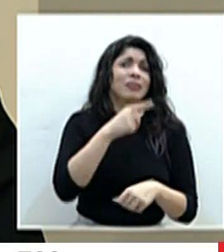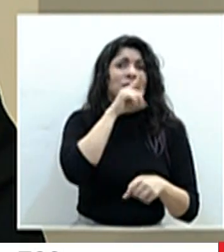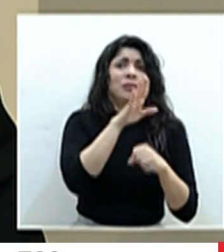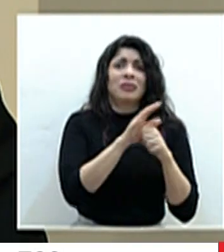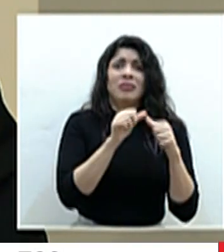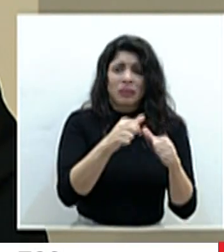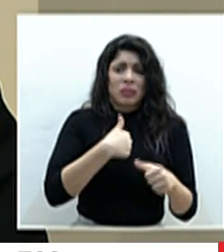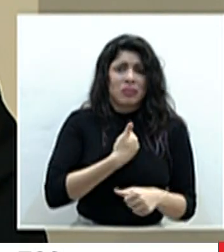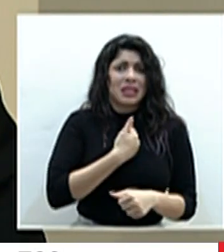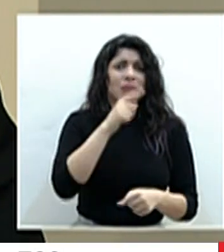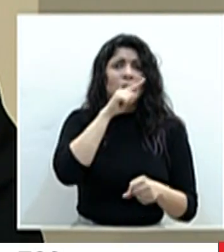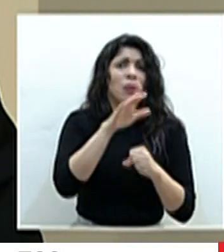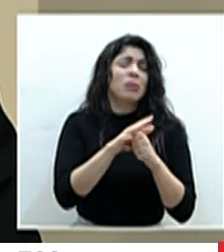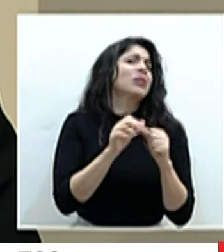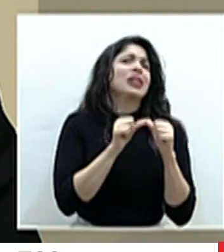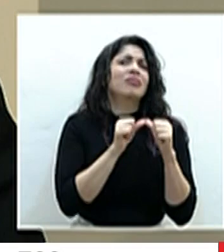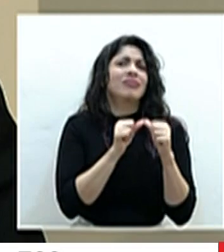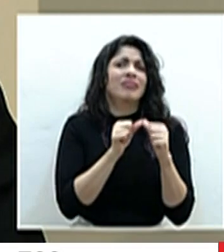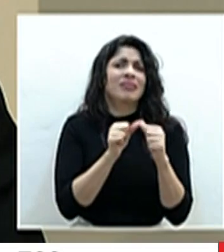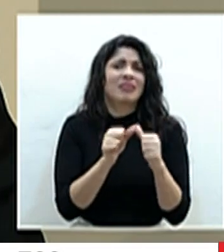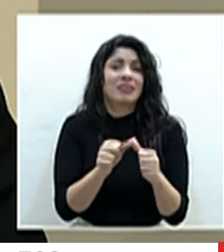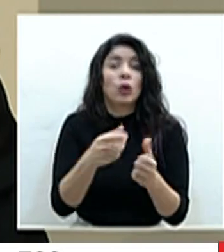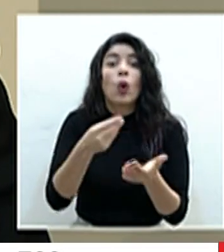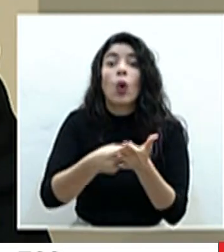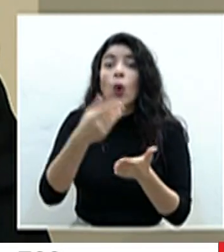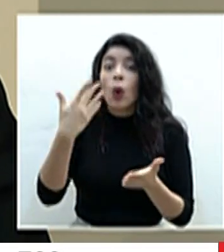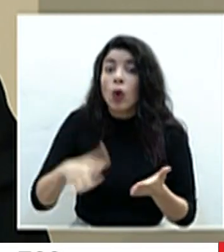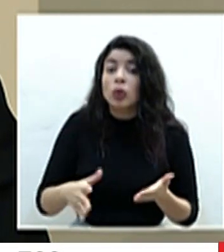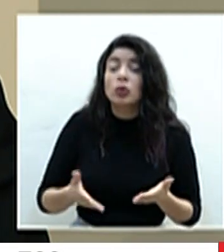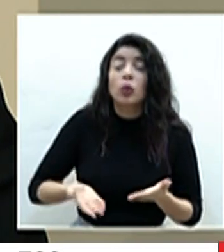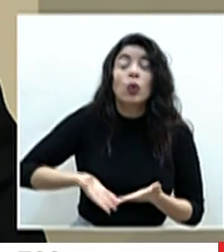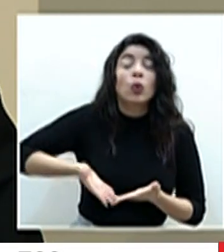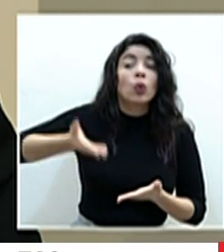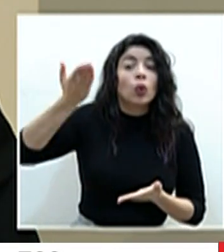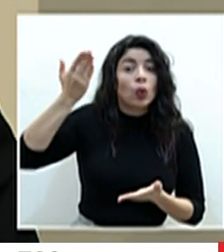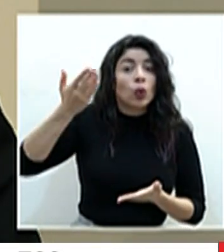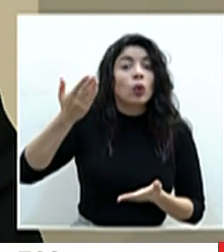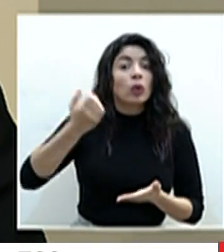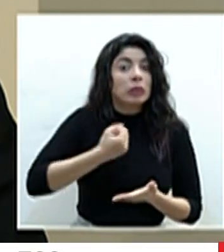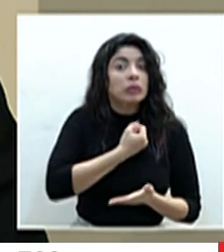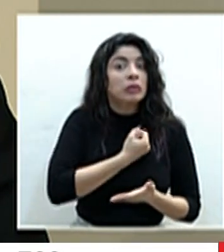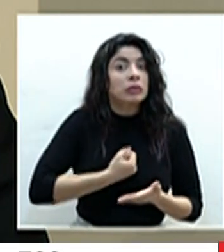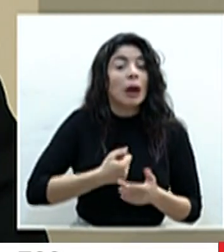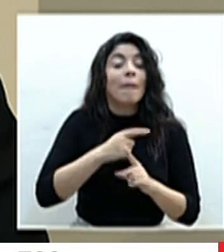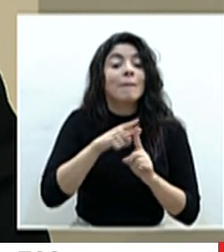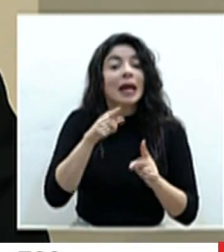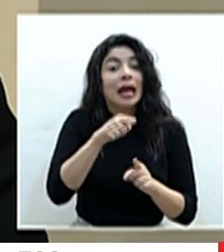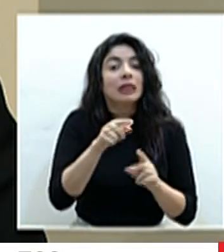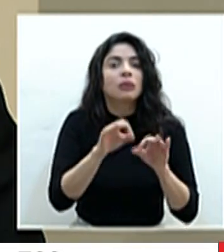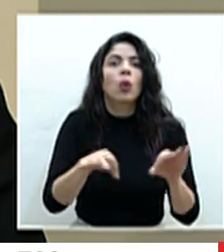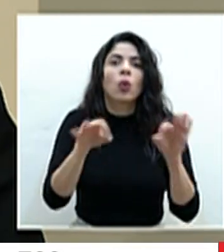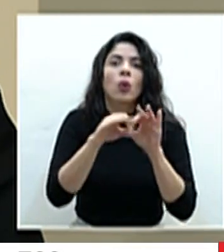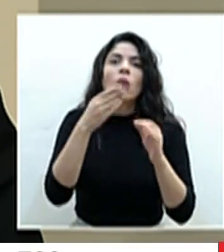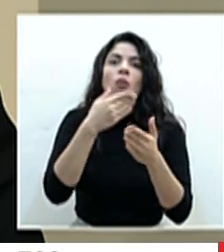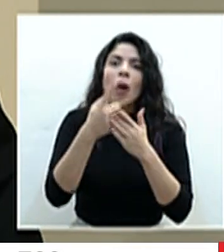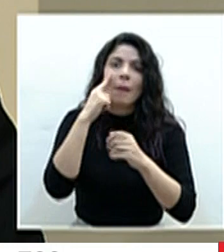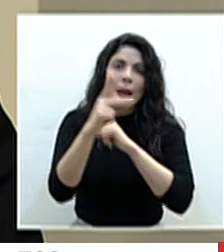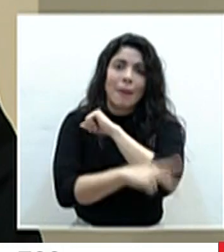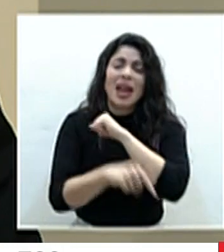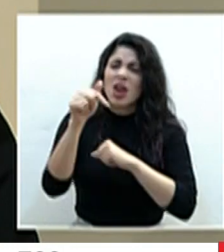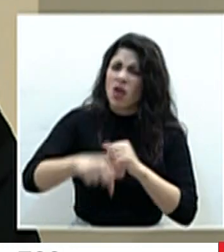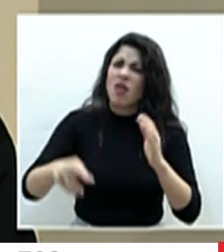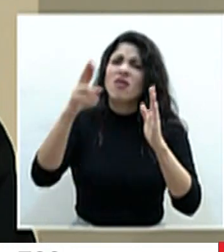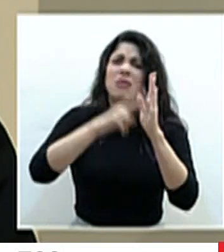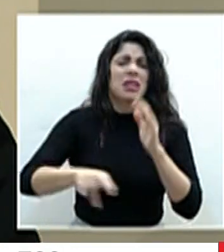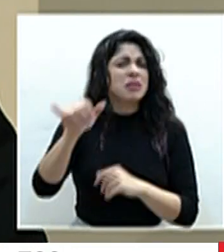yo lo he tenido, con un costo altísimo, pero es porque es lo bueno para este país. Y el día de hoy reafirmo